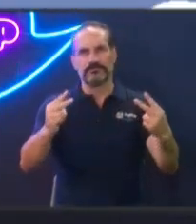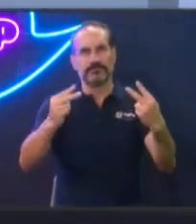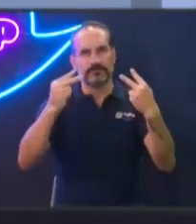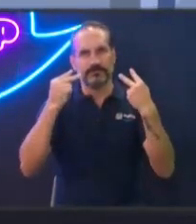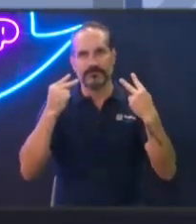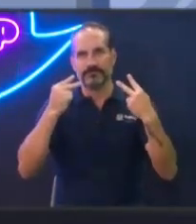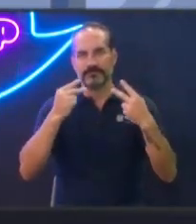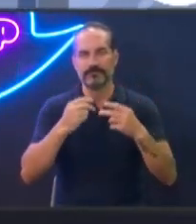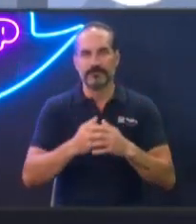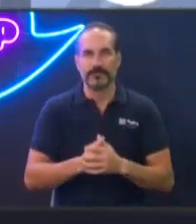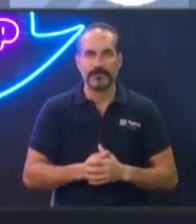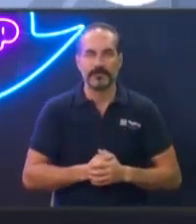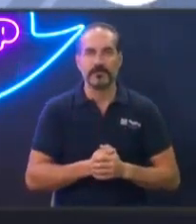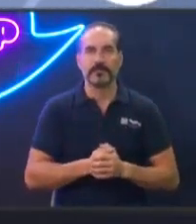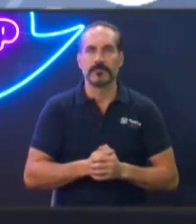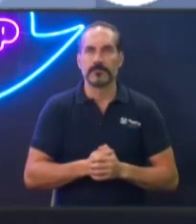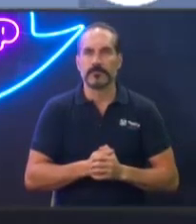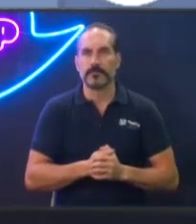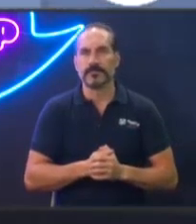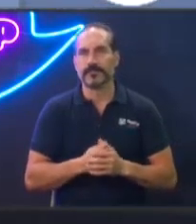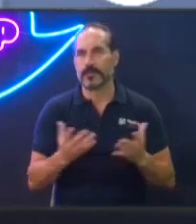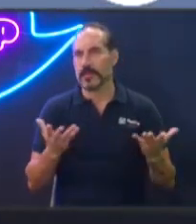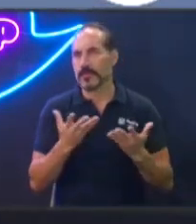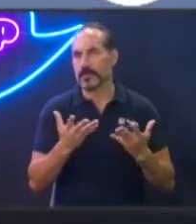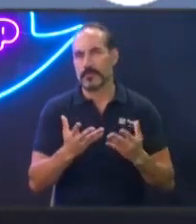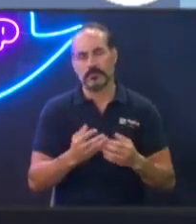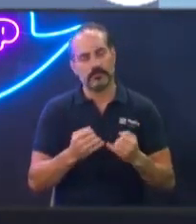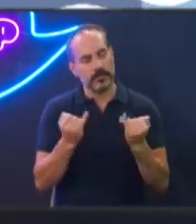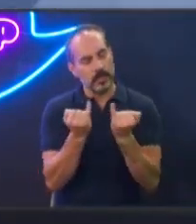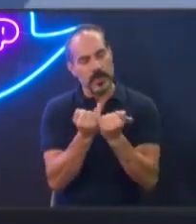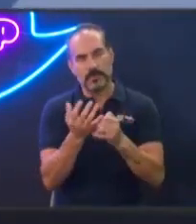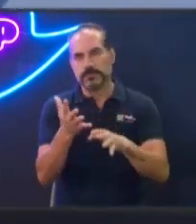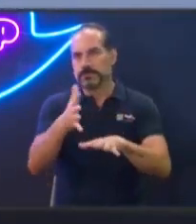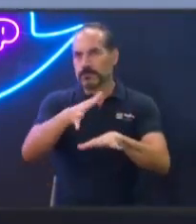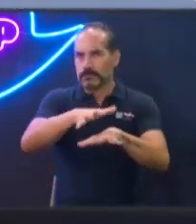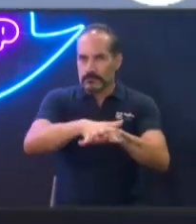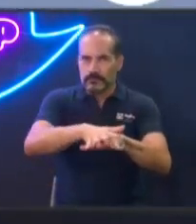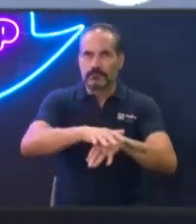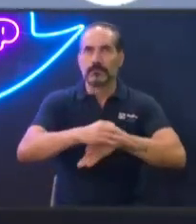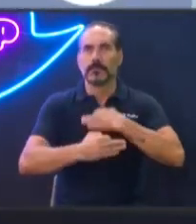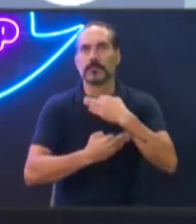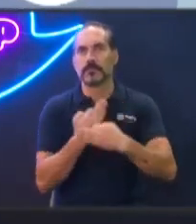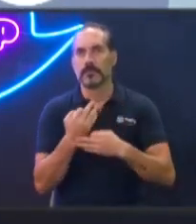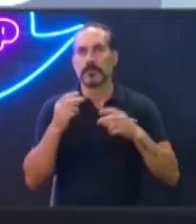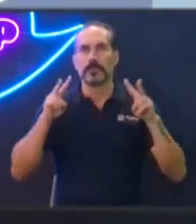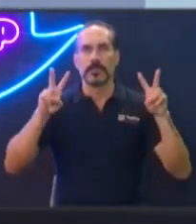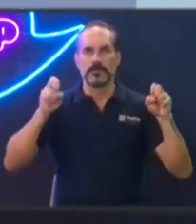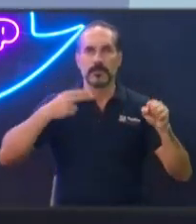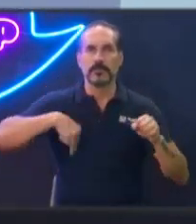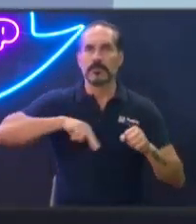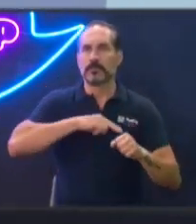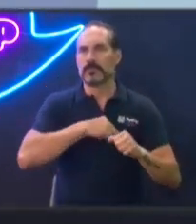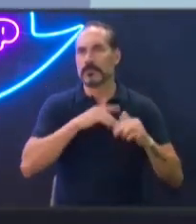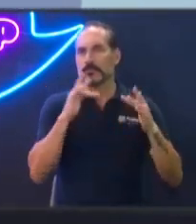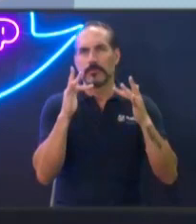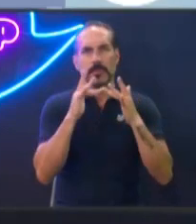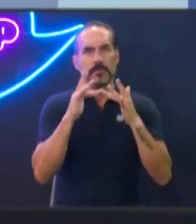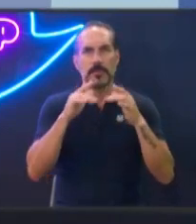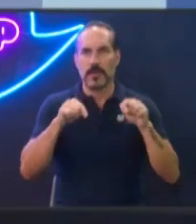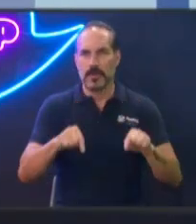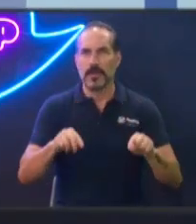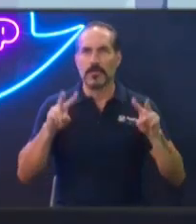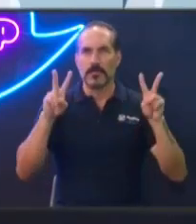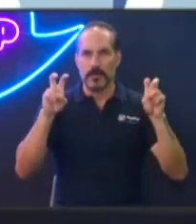De esta manera pues hacer eh totalmente inclusivo los temas que este abordamos en este su programa de